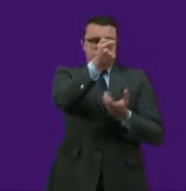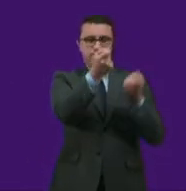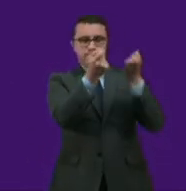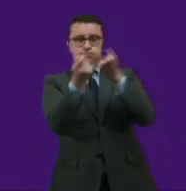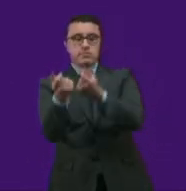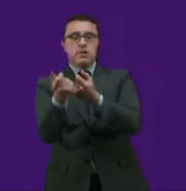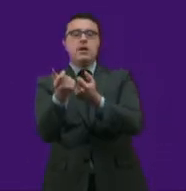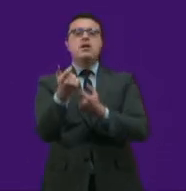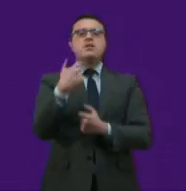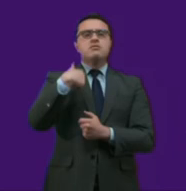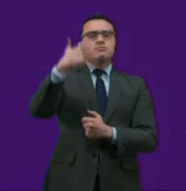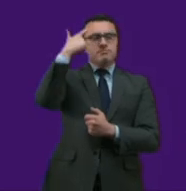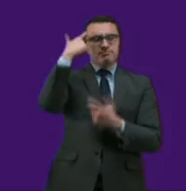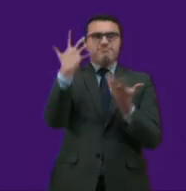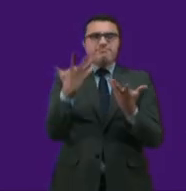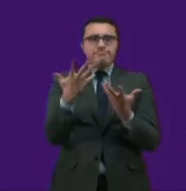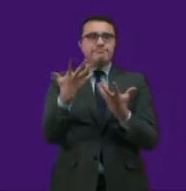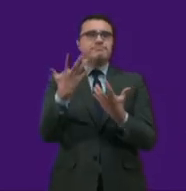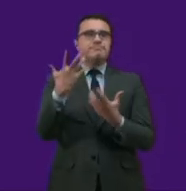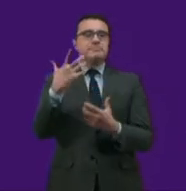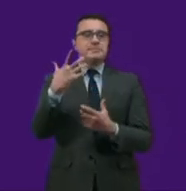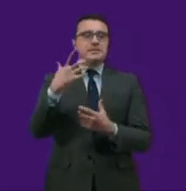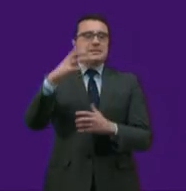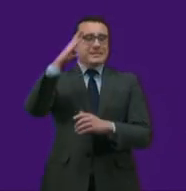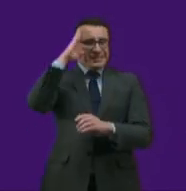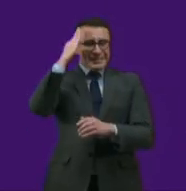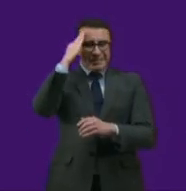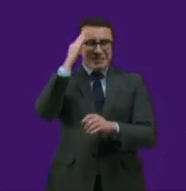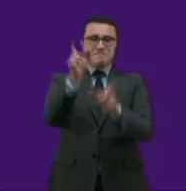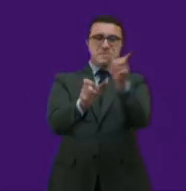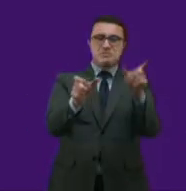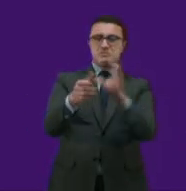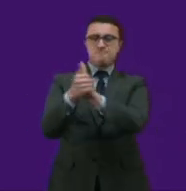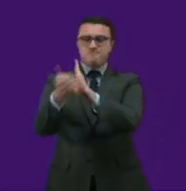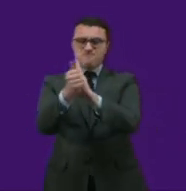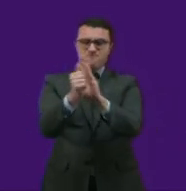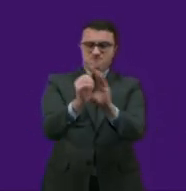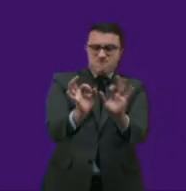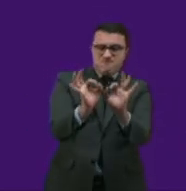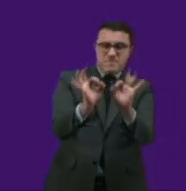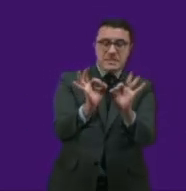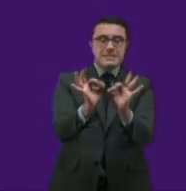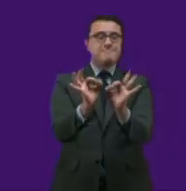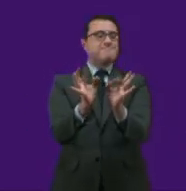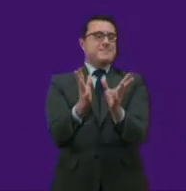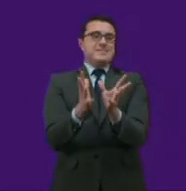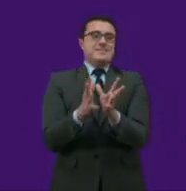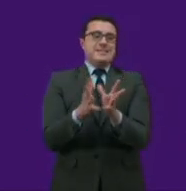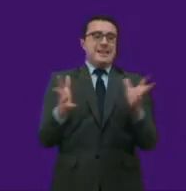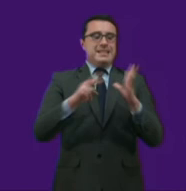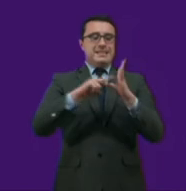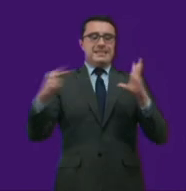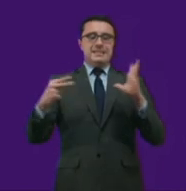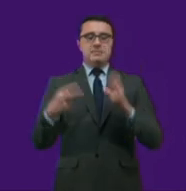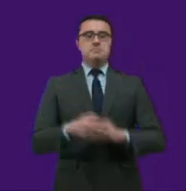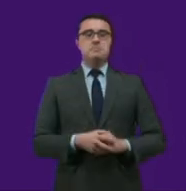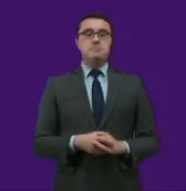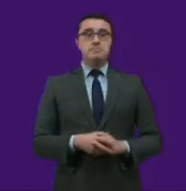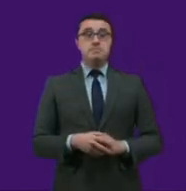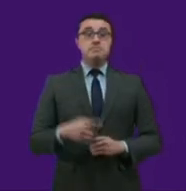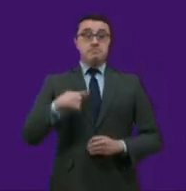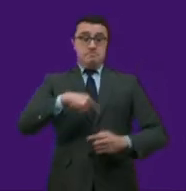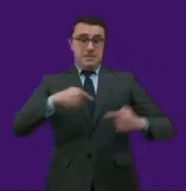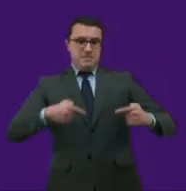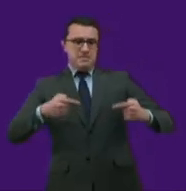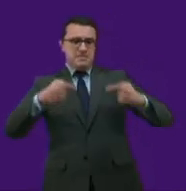nos enfrentamos a una escasez de talento técnico muy grande y estamos compitiendo y en muchos